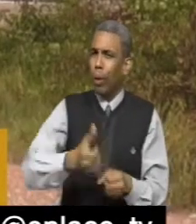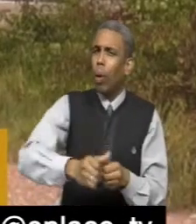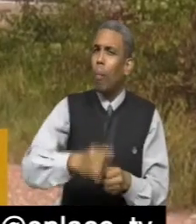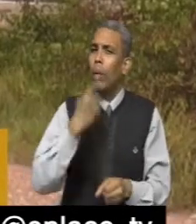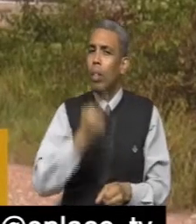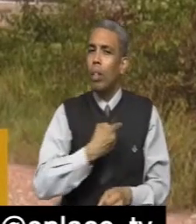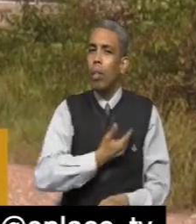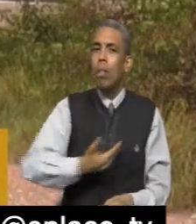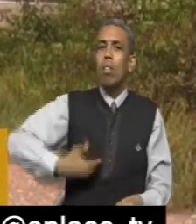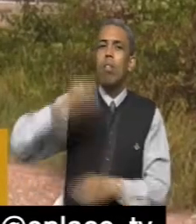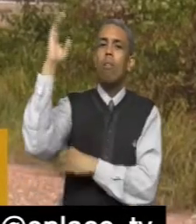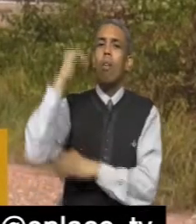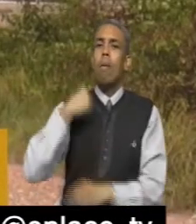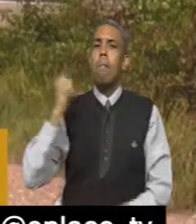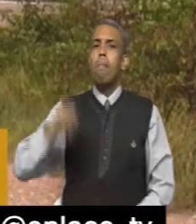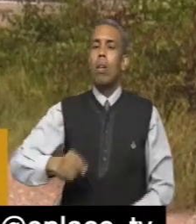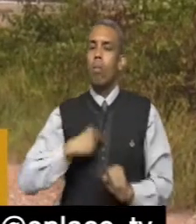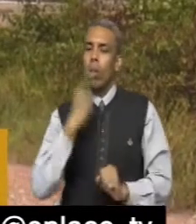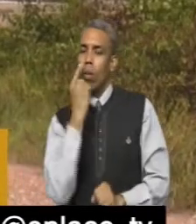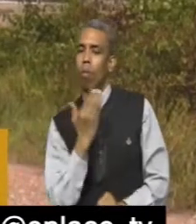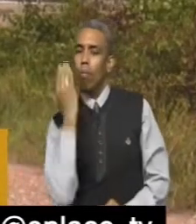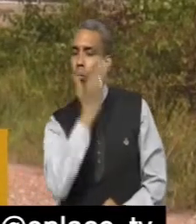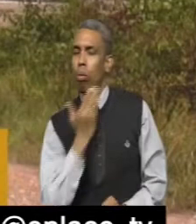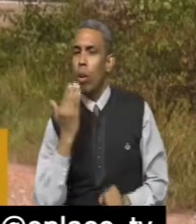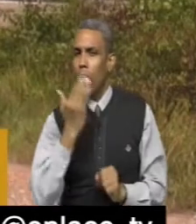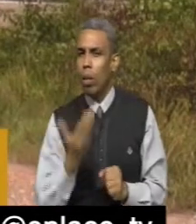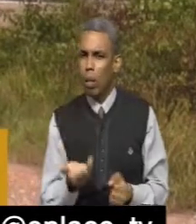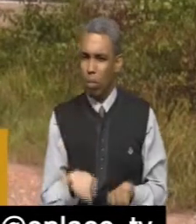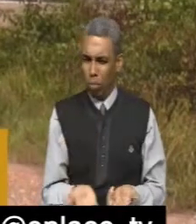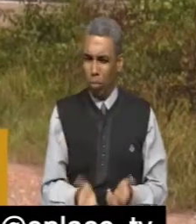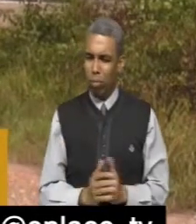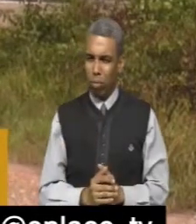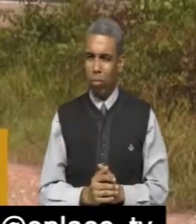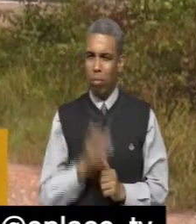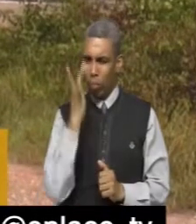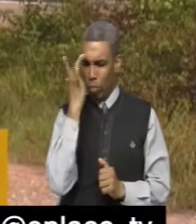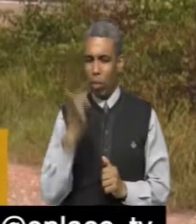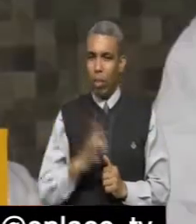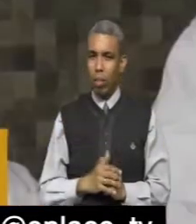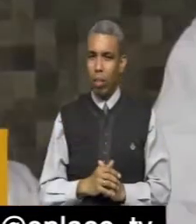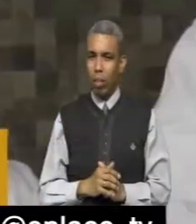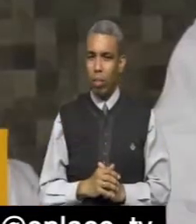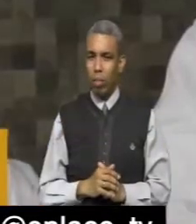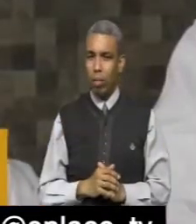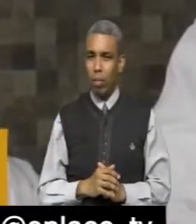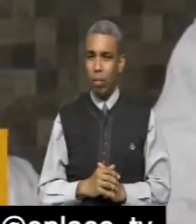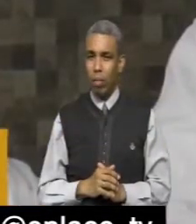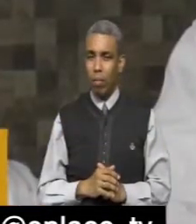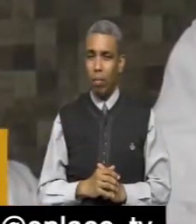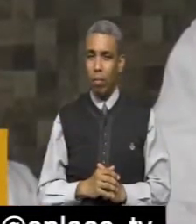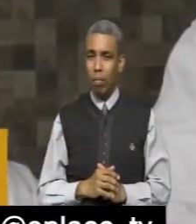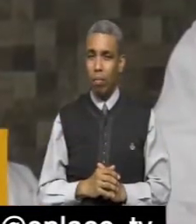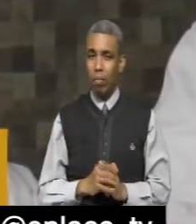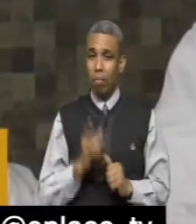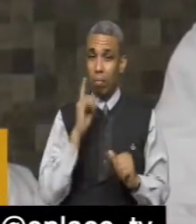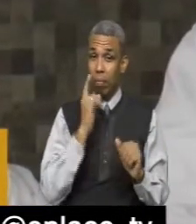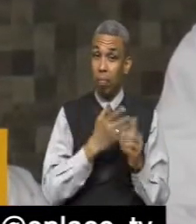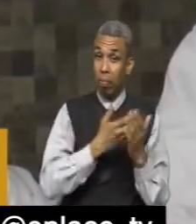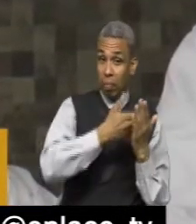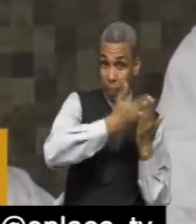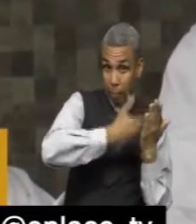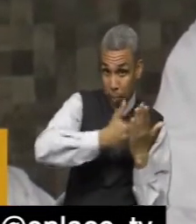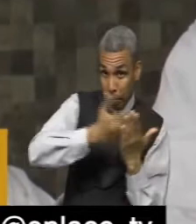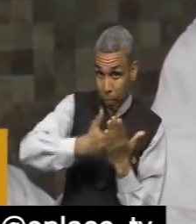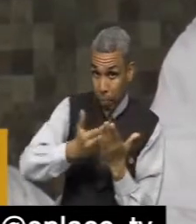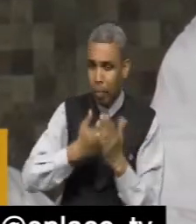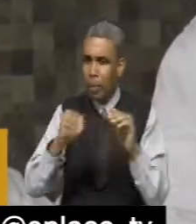medidas ambientales, todas las medidas jurídicas para que eso se realice. Los debidos licenciamientos, los debidos documentos